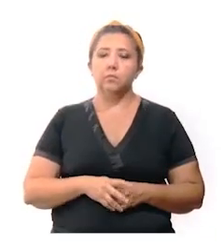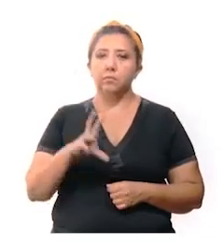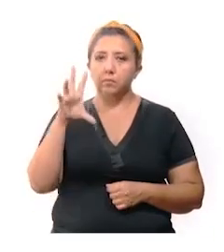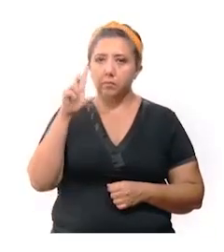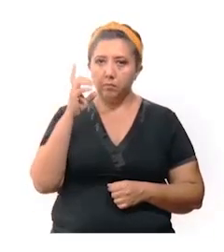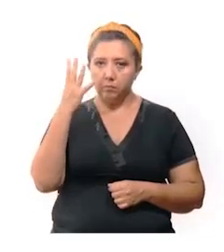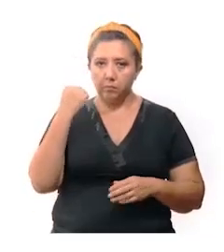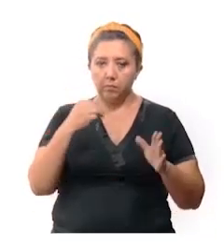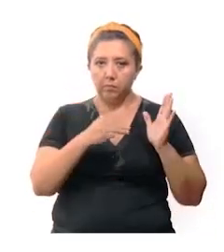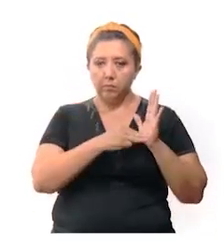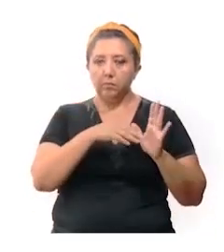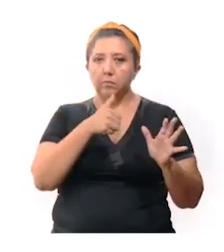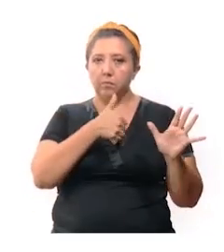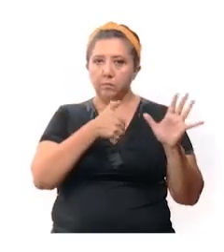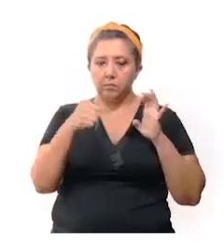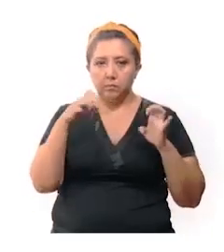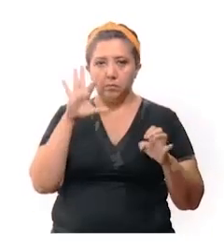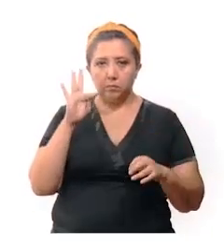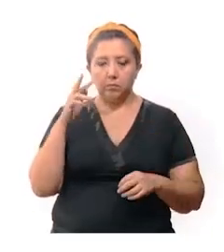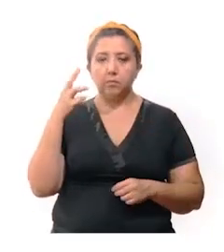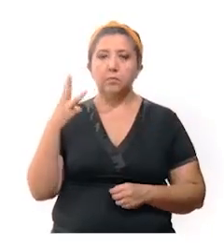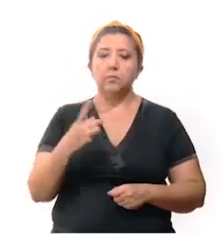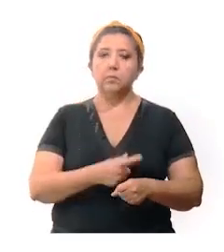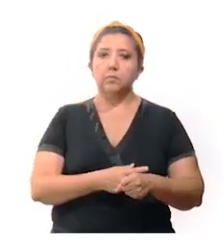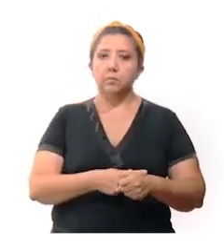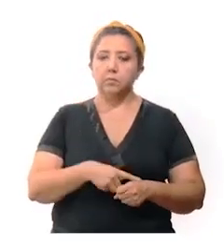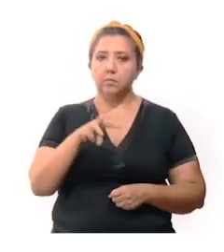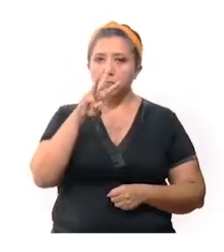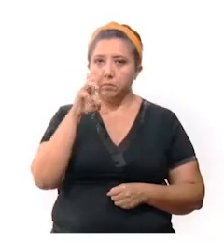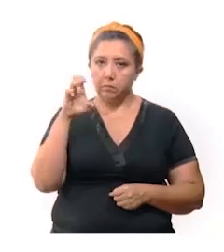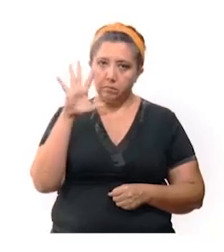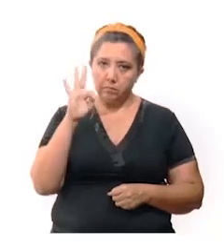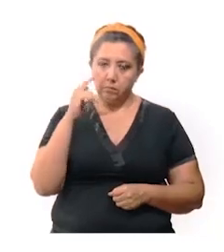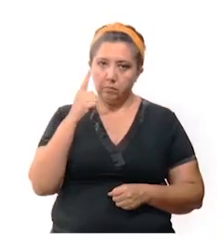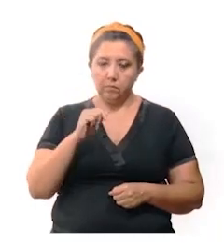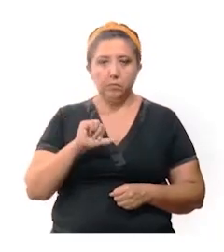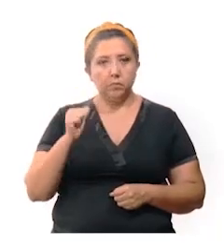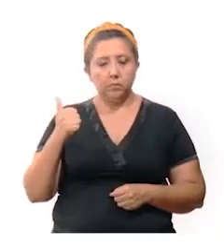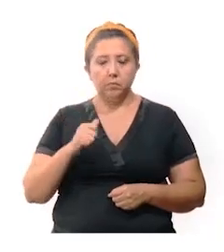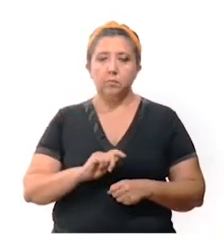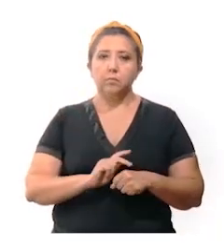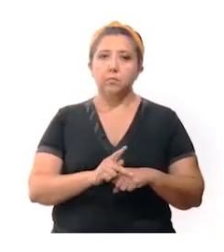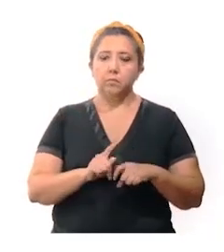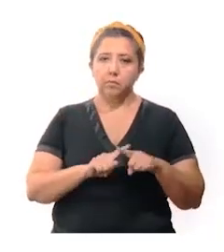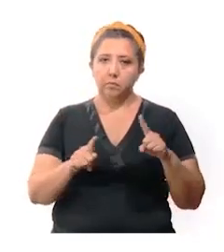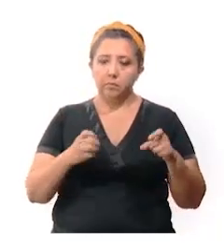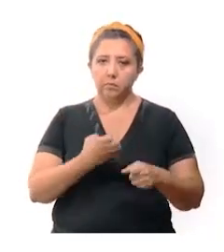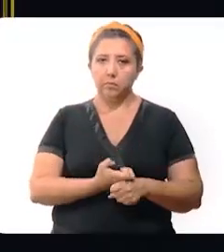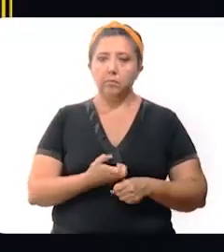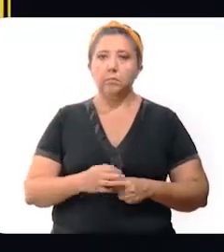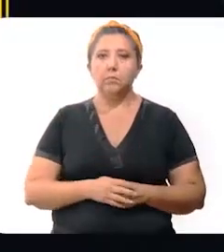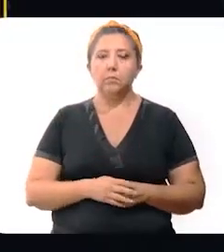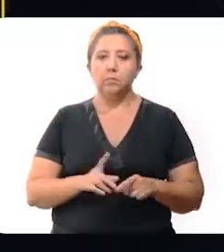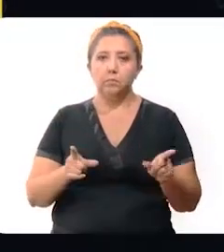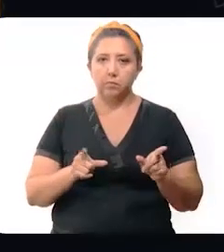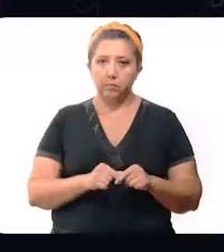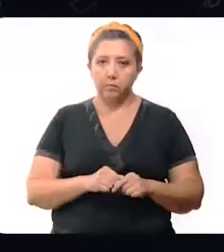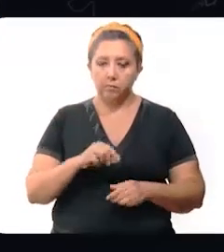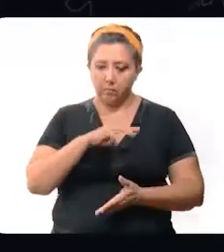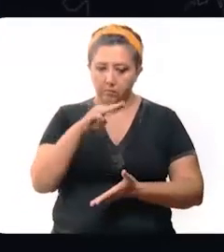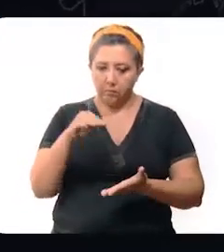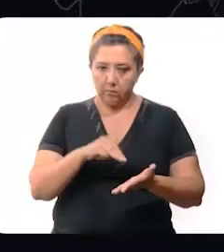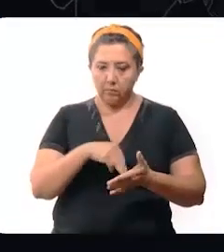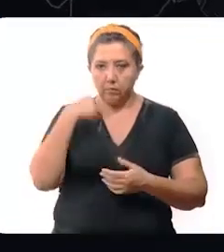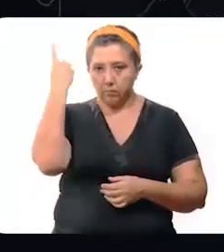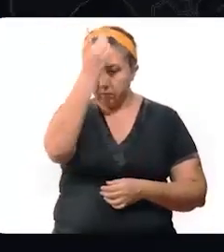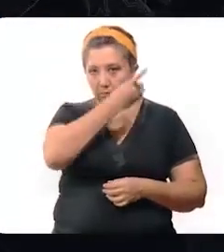los 39.643 casos positivos, 341 son de otro país u otro estado. Específicamente en